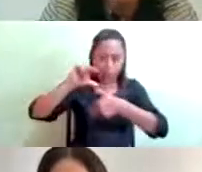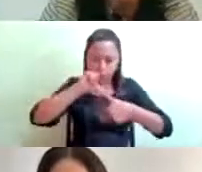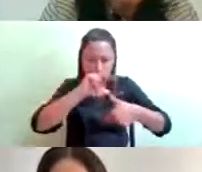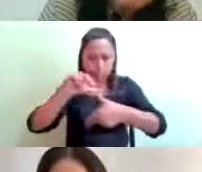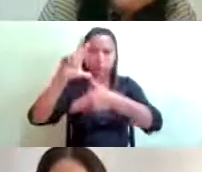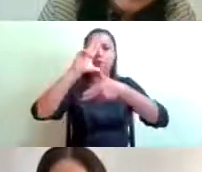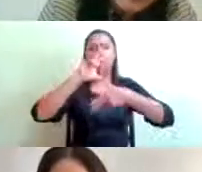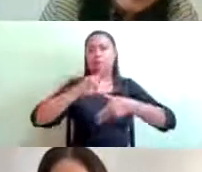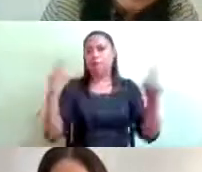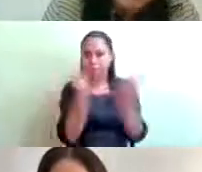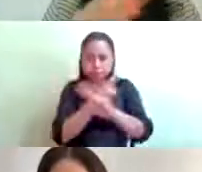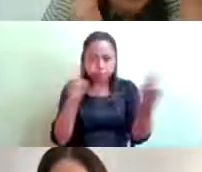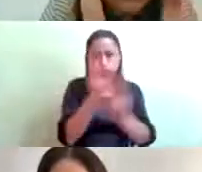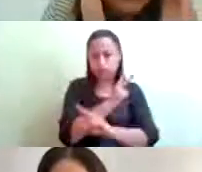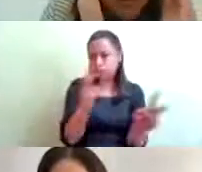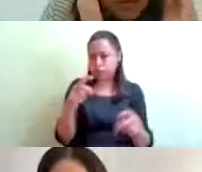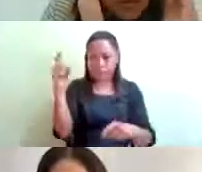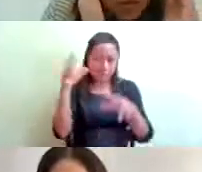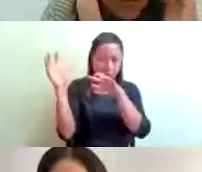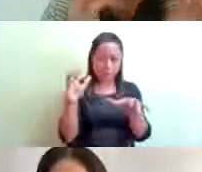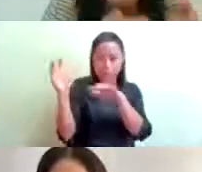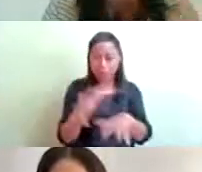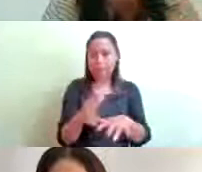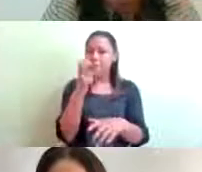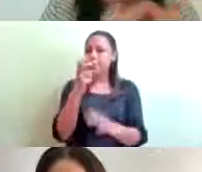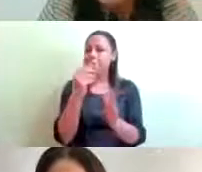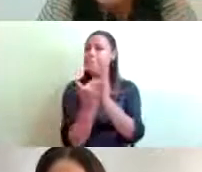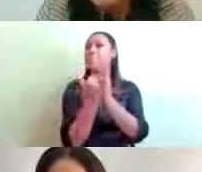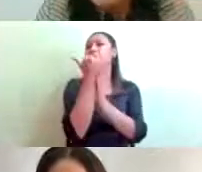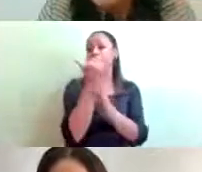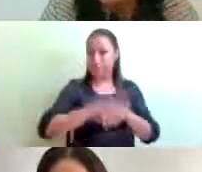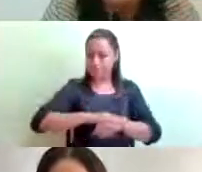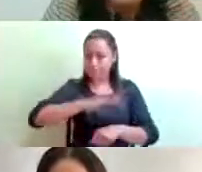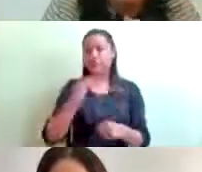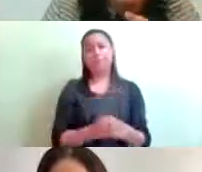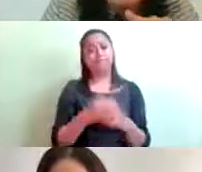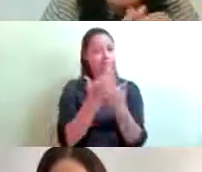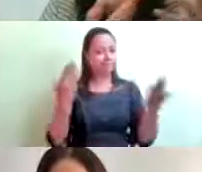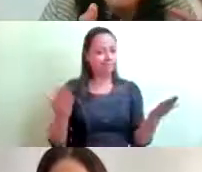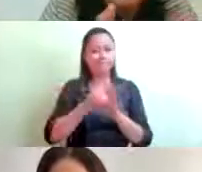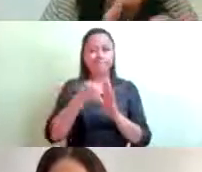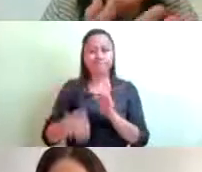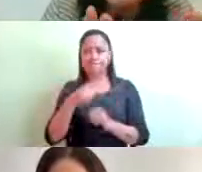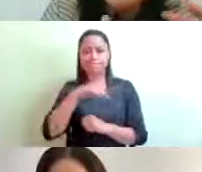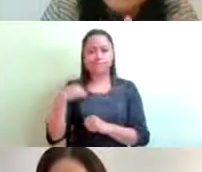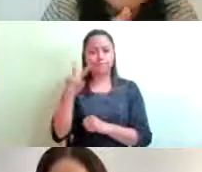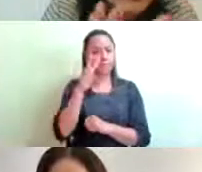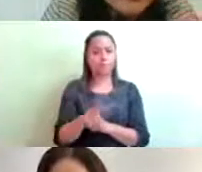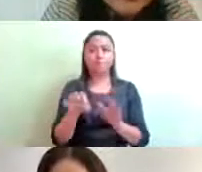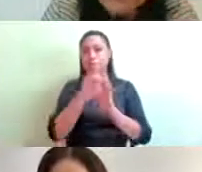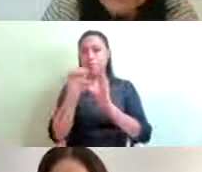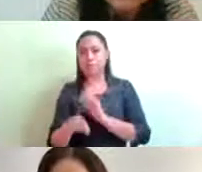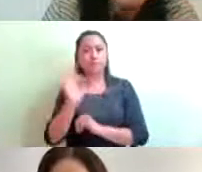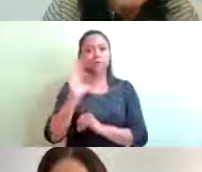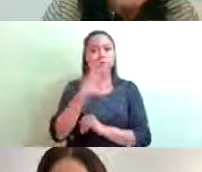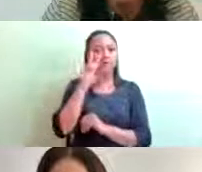multiplicará. Entonces vean abajo la proyección cómo en lugar tal vez de estar recibiendo entre 10 o